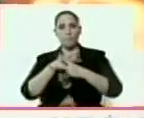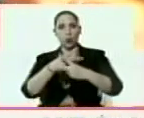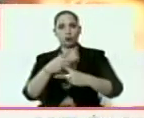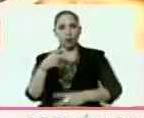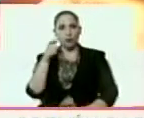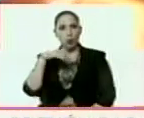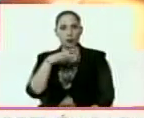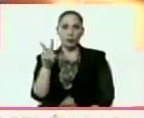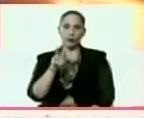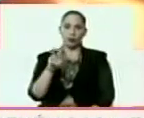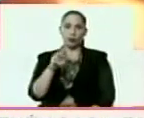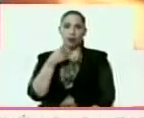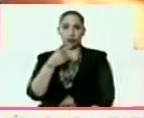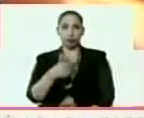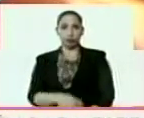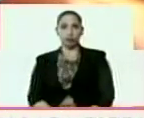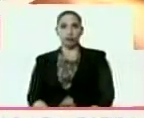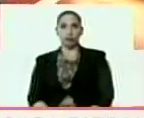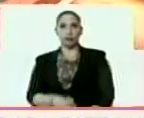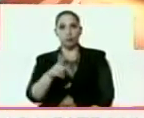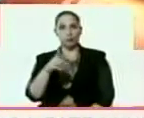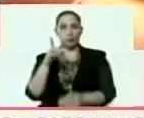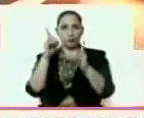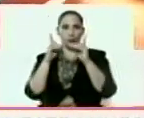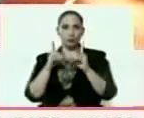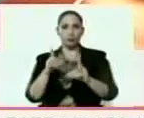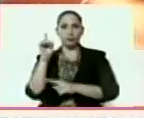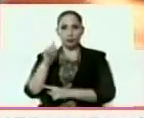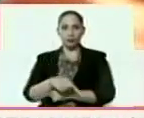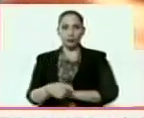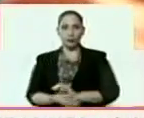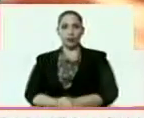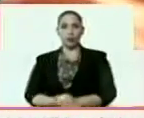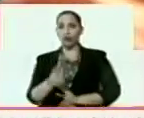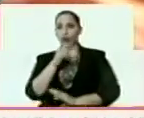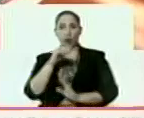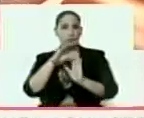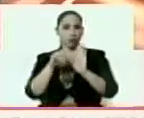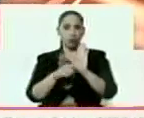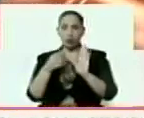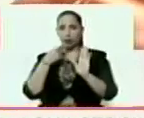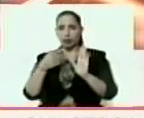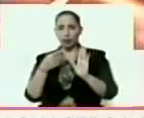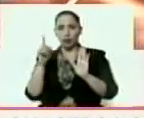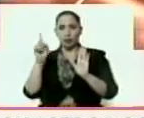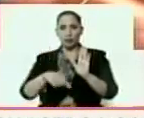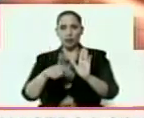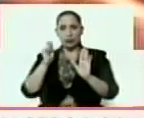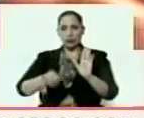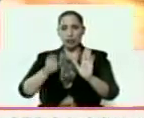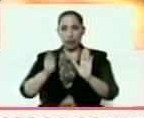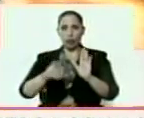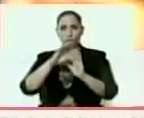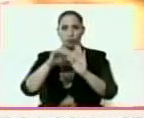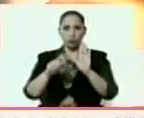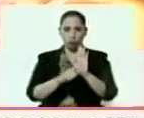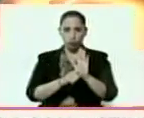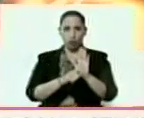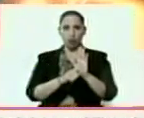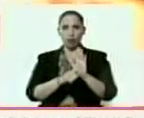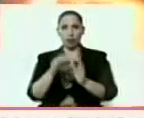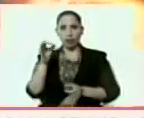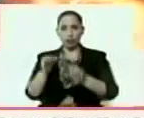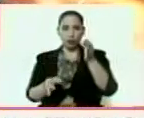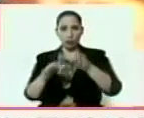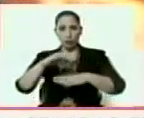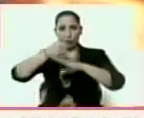que esta decisión, también inconstitucional y declarada por tanto por la Sala Constitucional del Tribunal Supremo